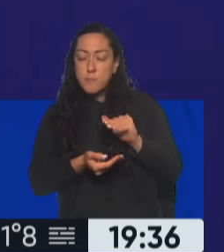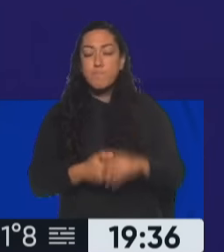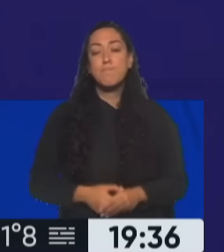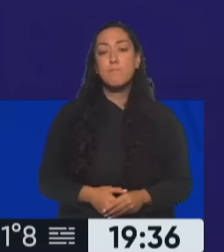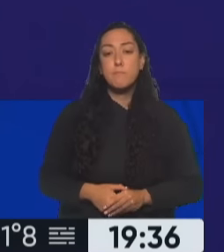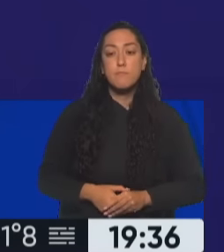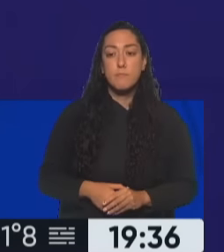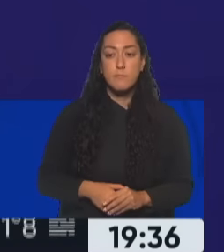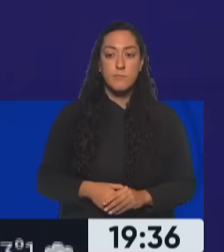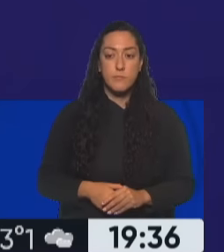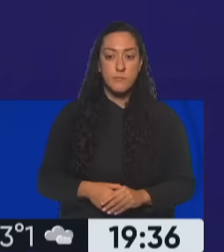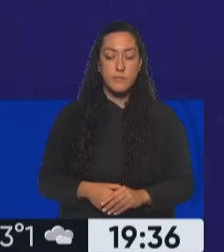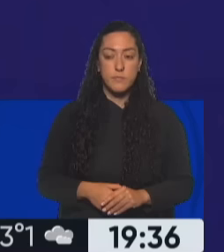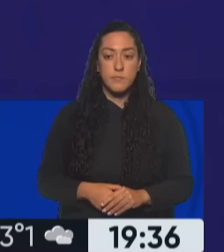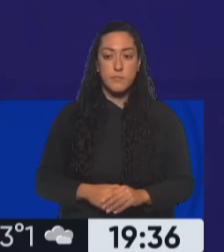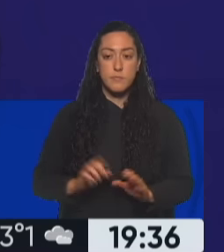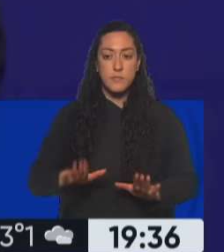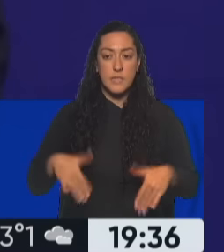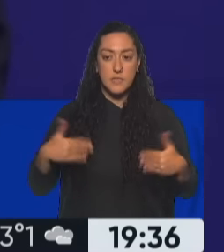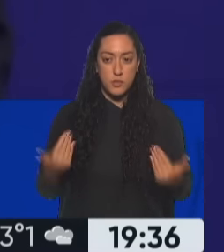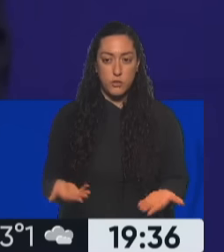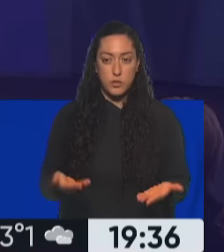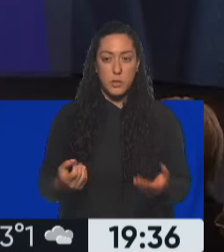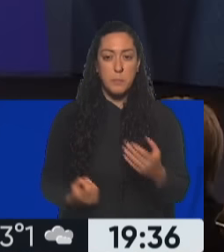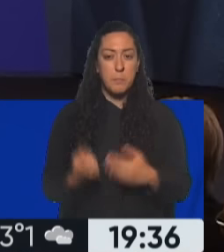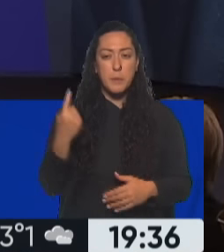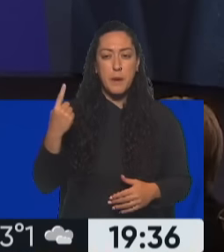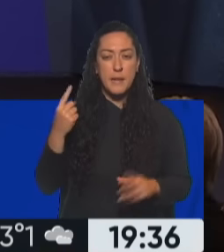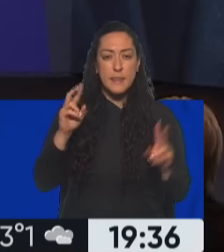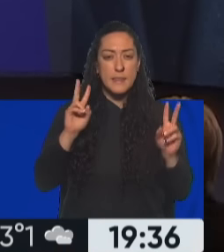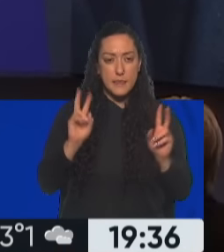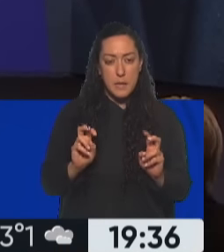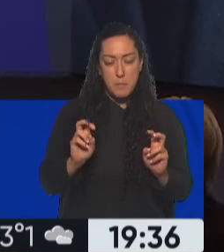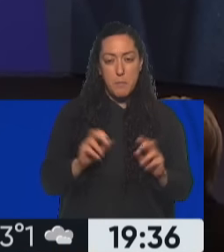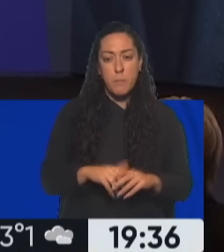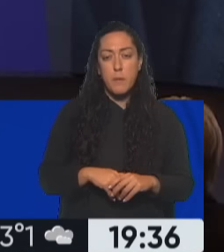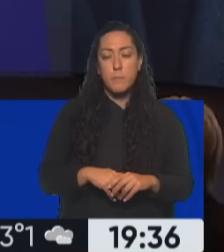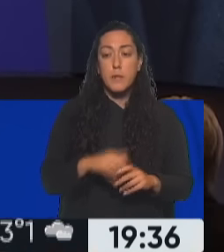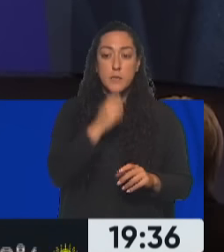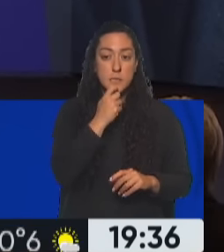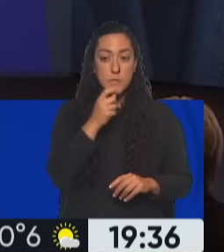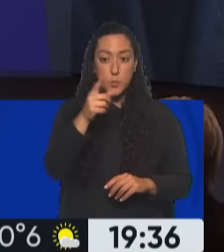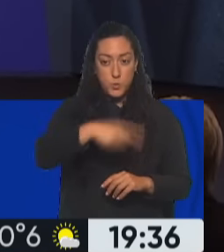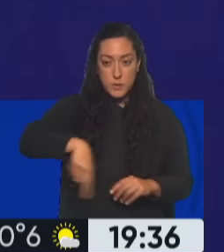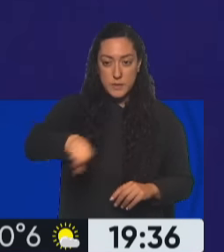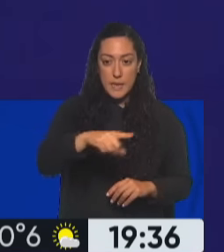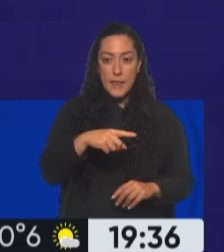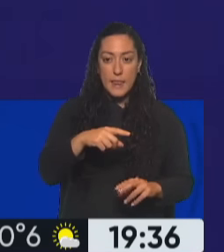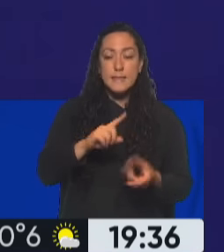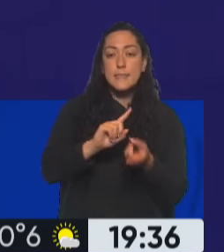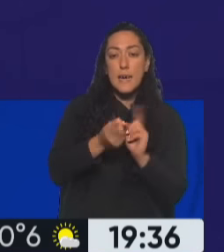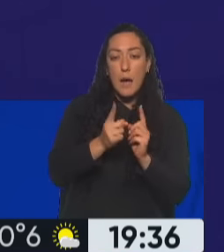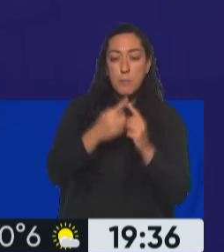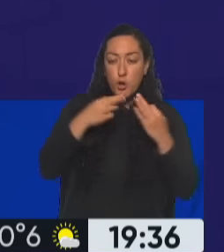Entonces, el primer punto es que cuando ustedes hacen ese análisis del tipo de